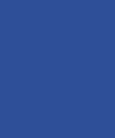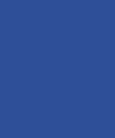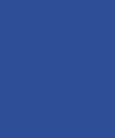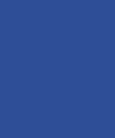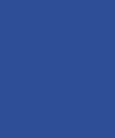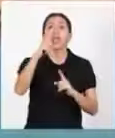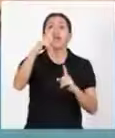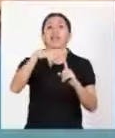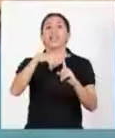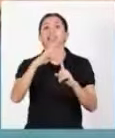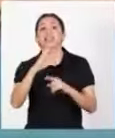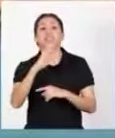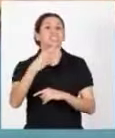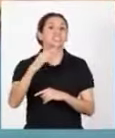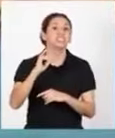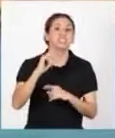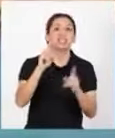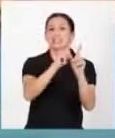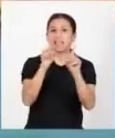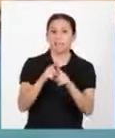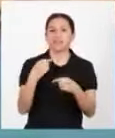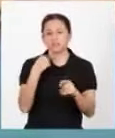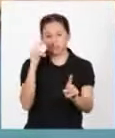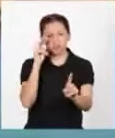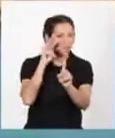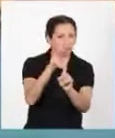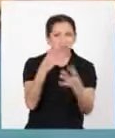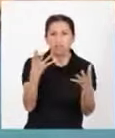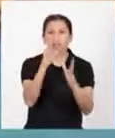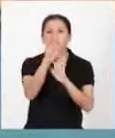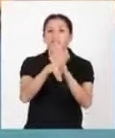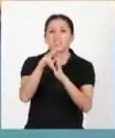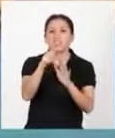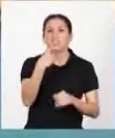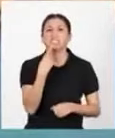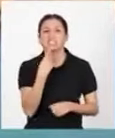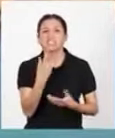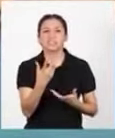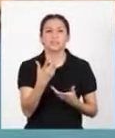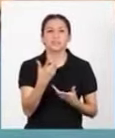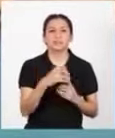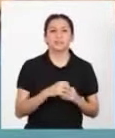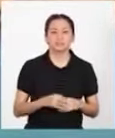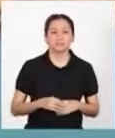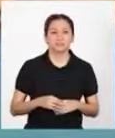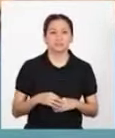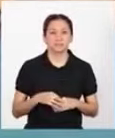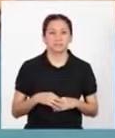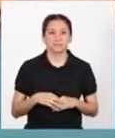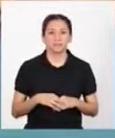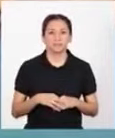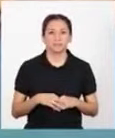lastimado. ¡Techi! También me di cuenta de algo que salía en el video.